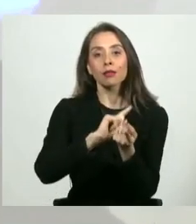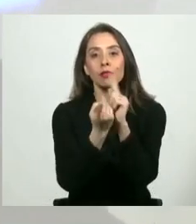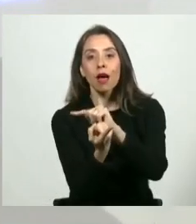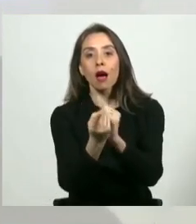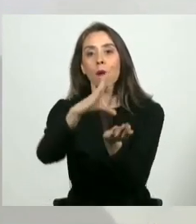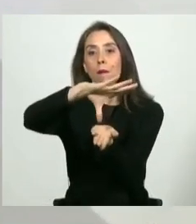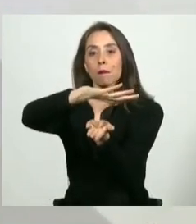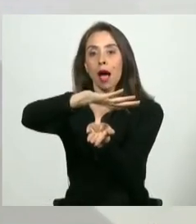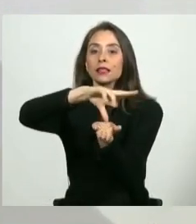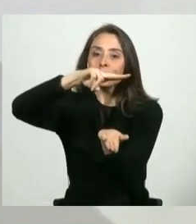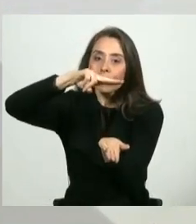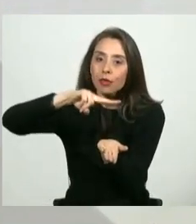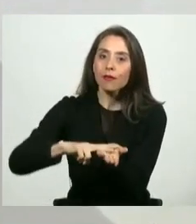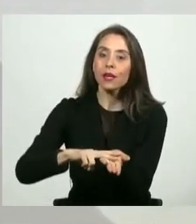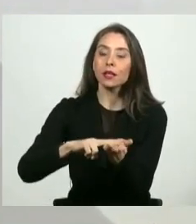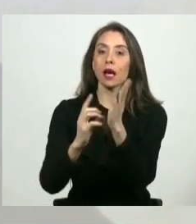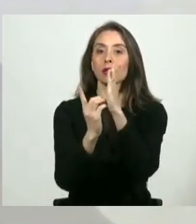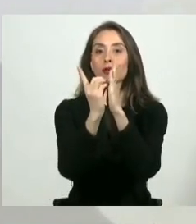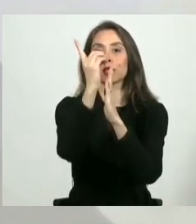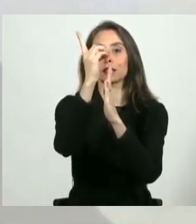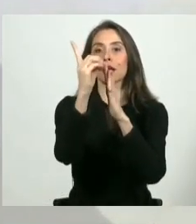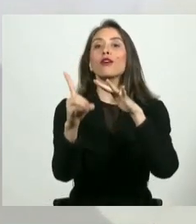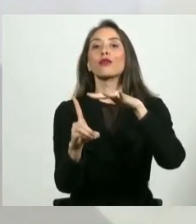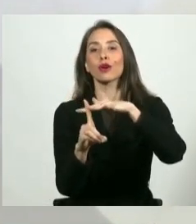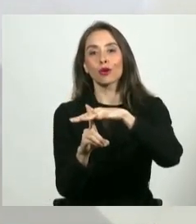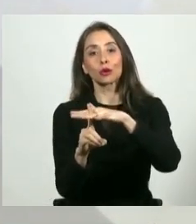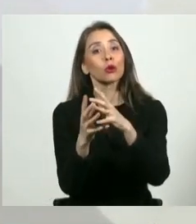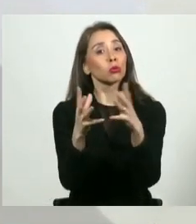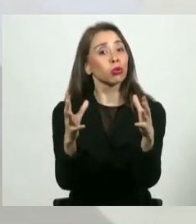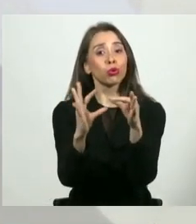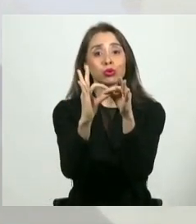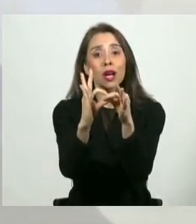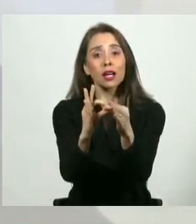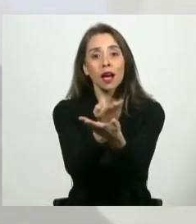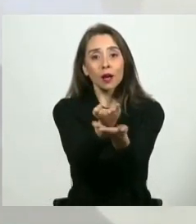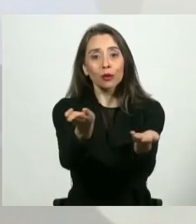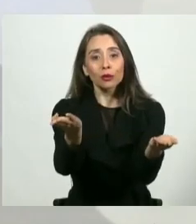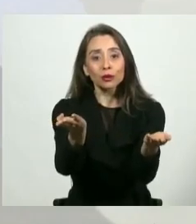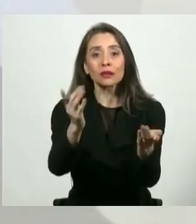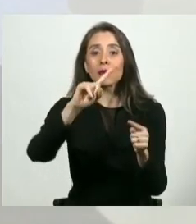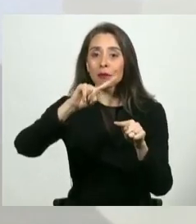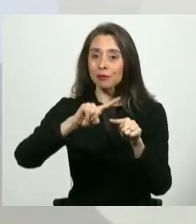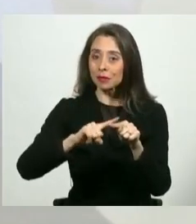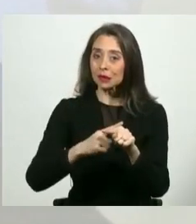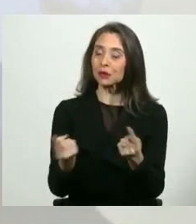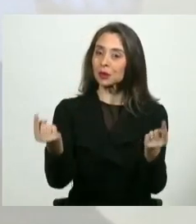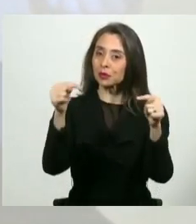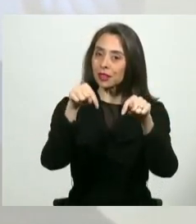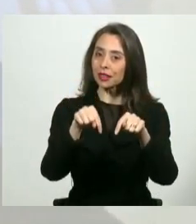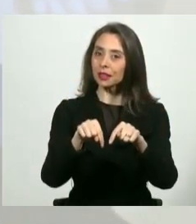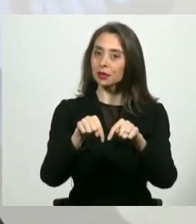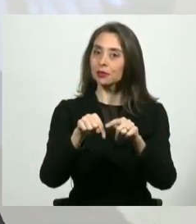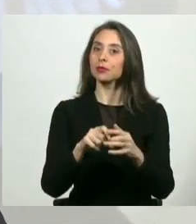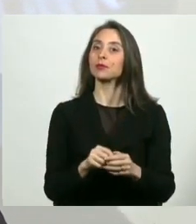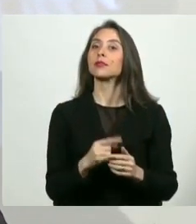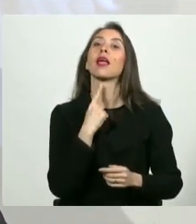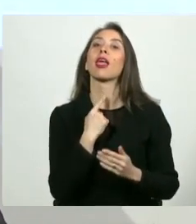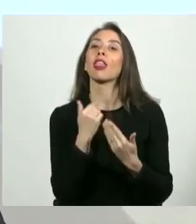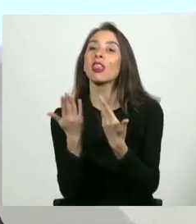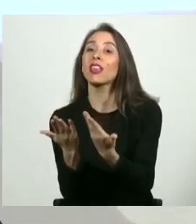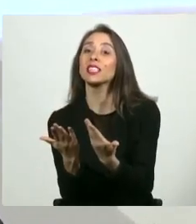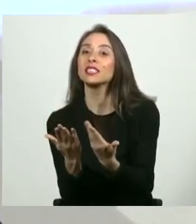país verdaderamente desarrollado e inclusivo. Así que muchas gracias a todos ustedes una vez más por estar aquí y les